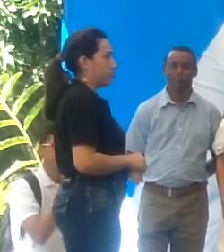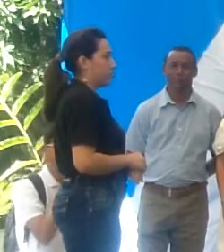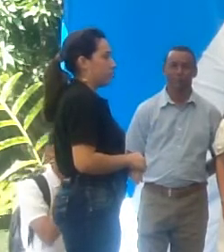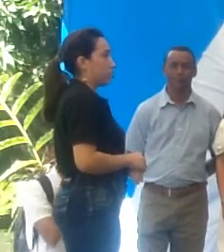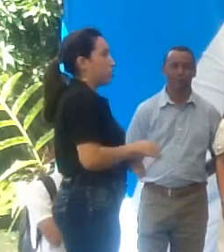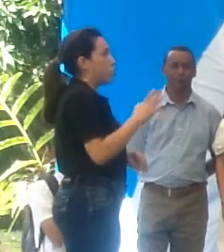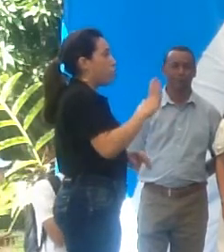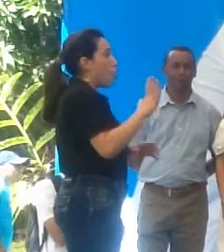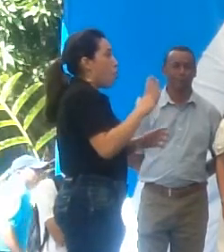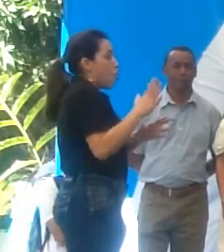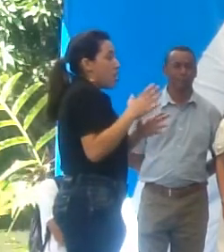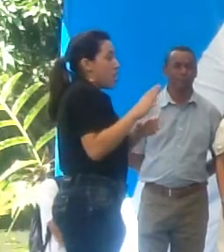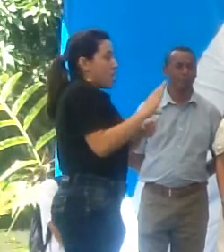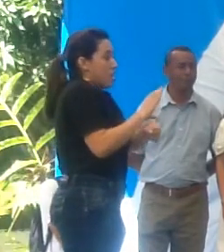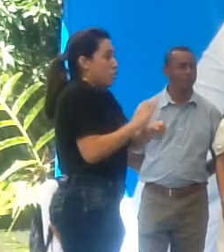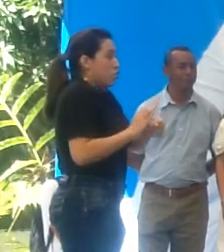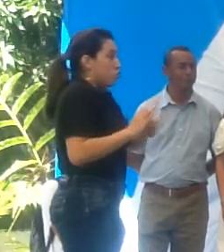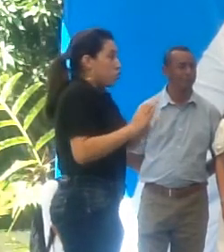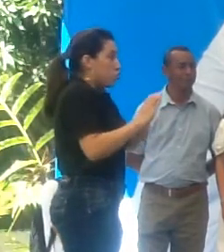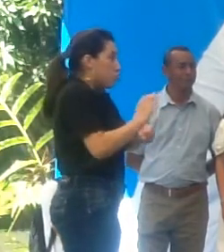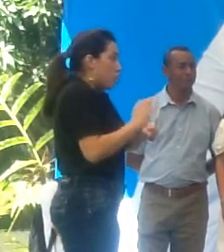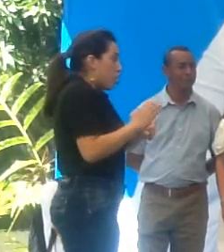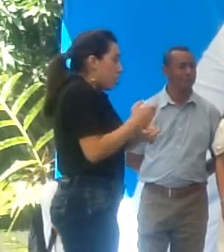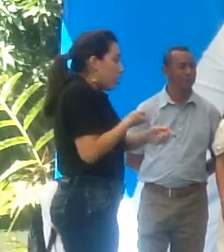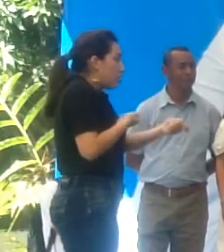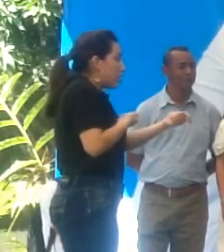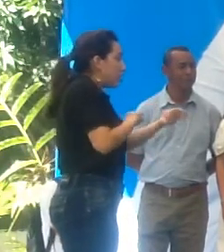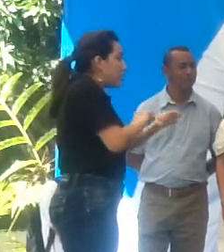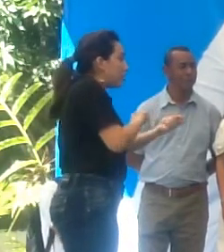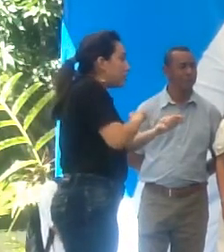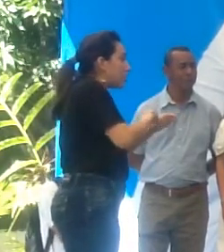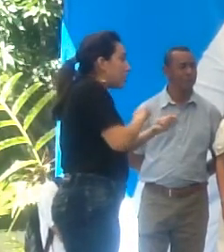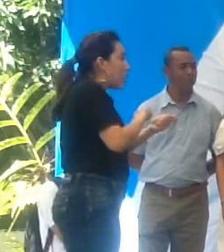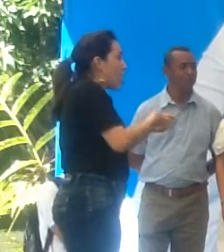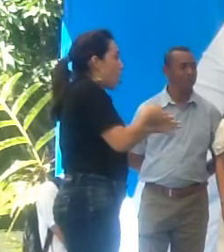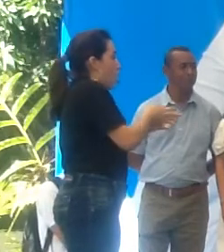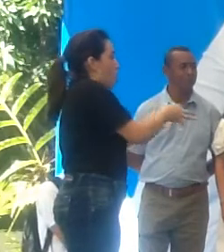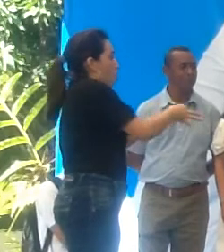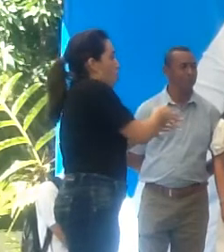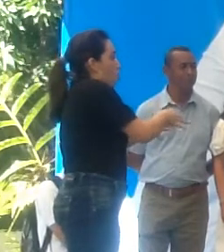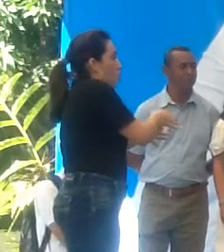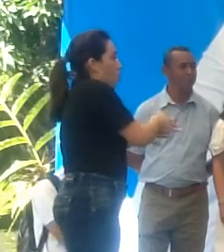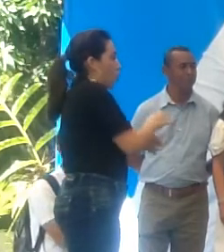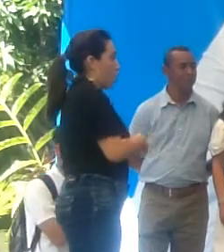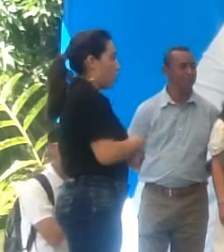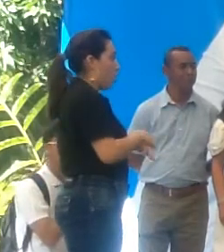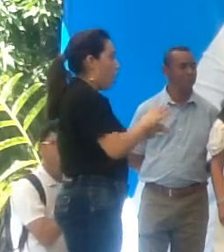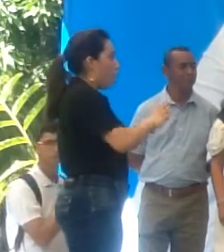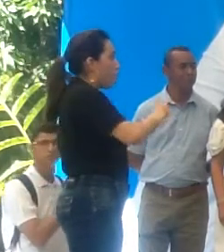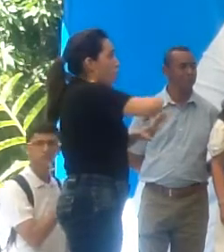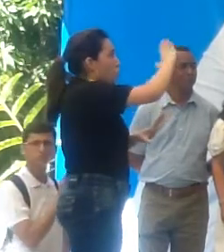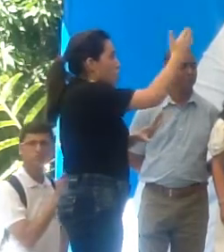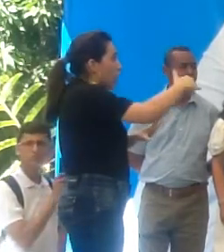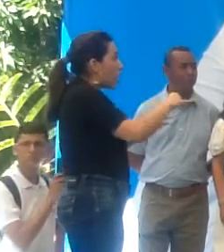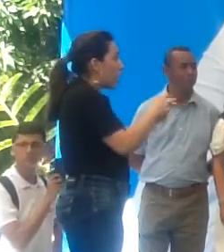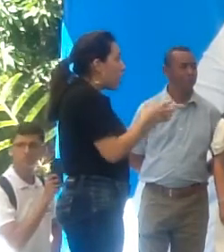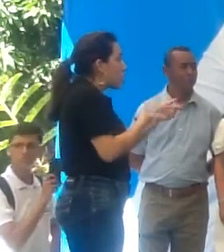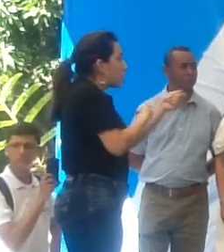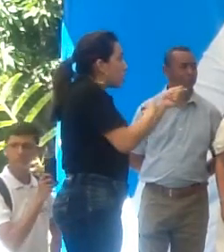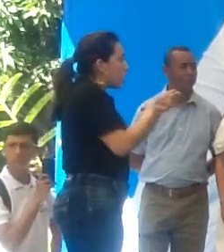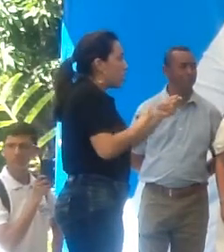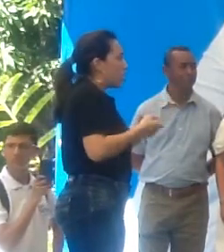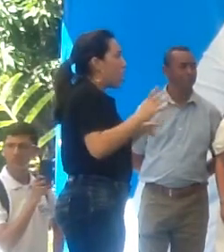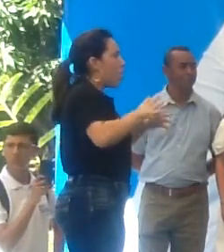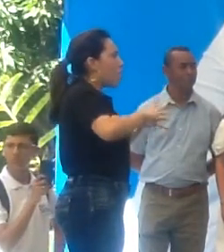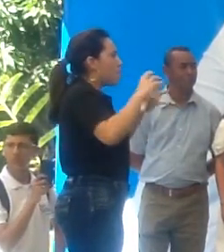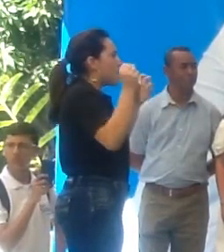zona rural de nuestro departamento hacia los cascos urbanos. En épocas de invierno, los ciudadanos